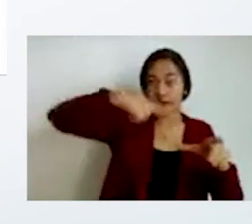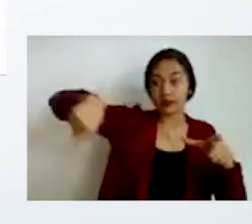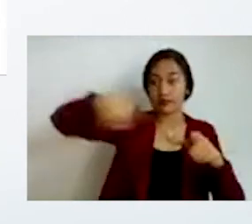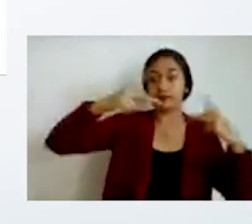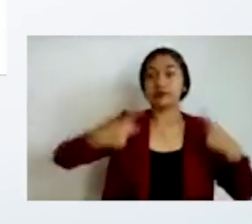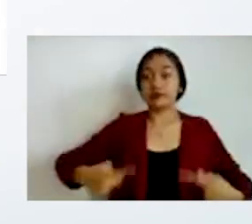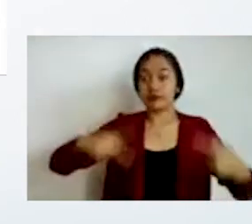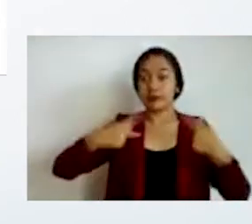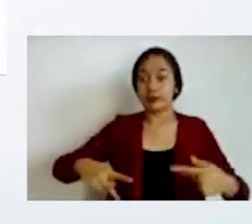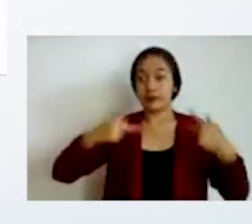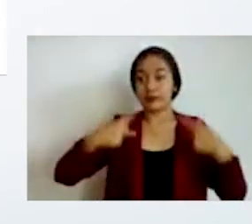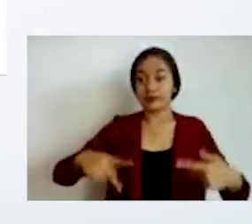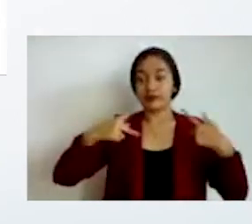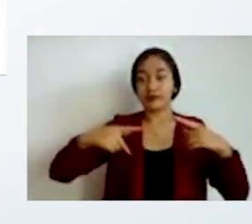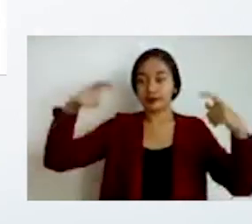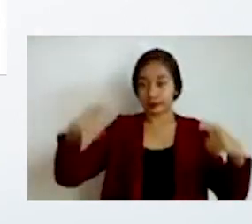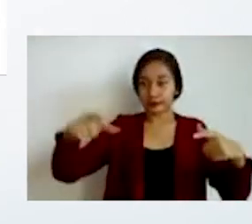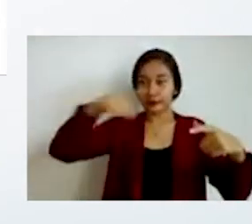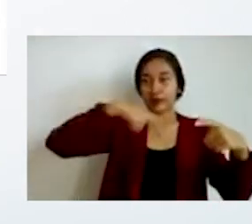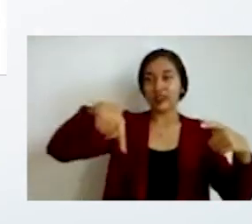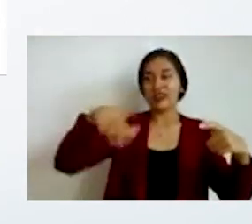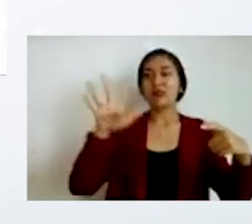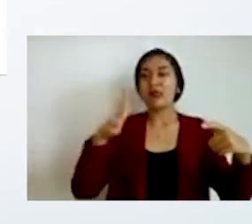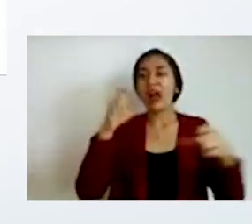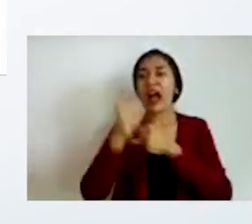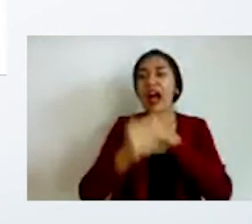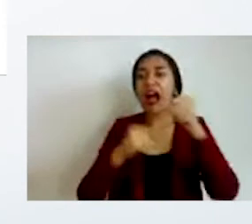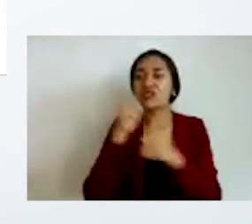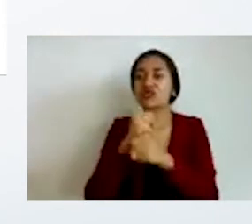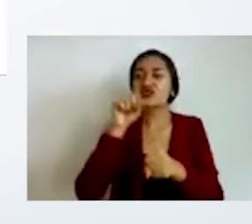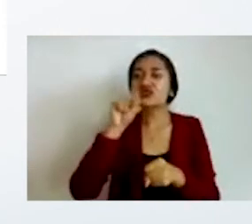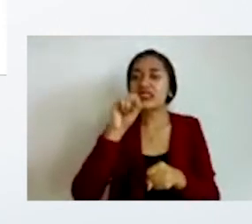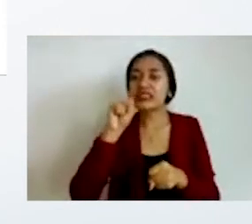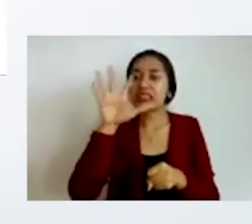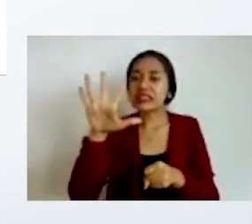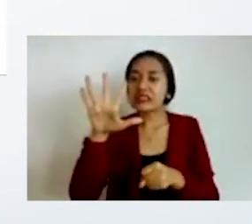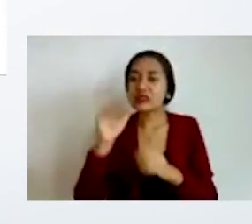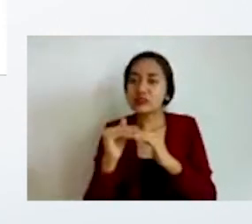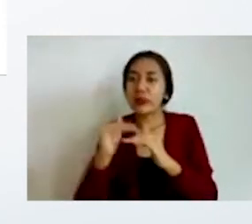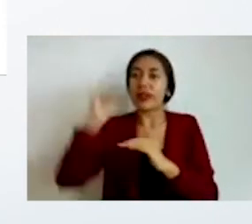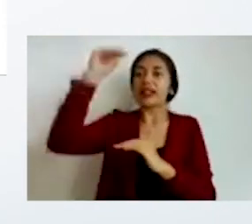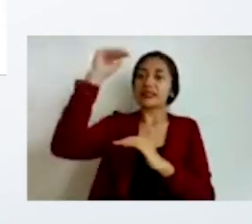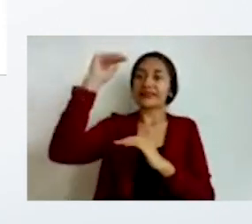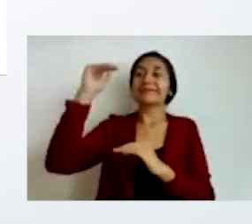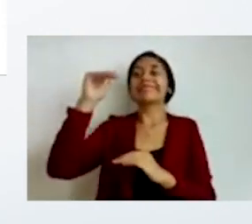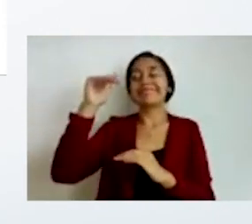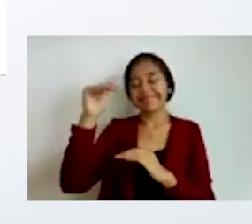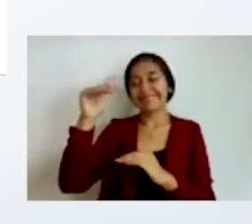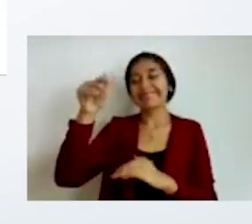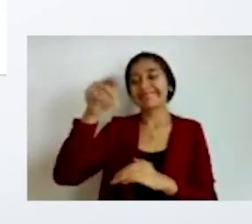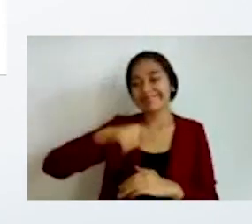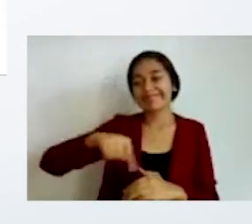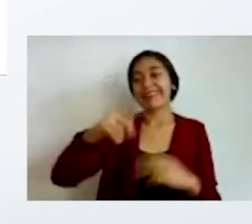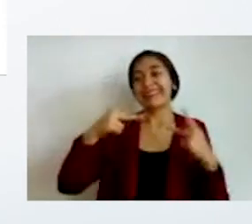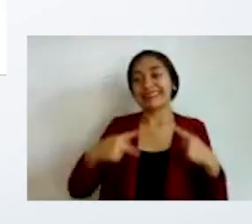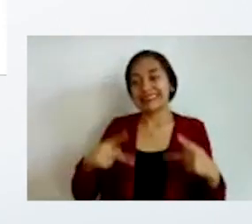COVID-19, personas de 65 años y más, esas son las personas que van a experimentar la